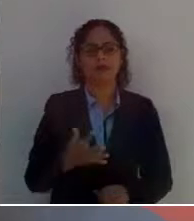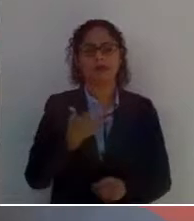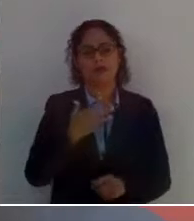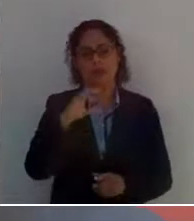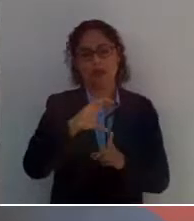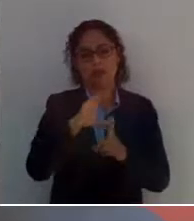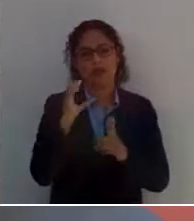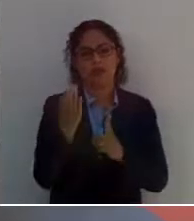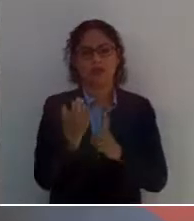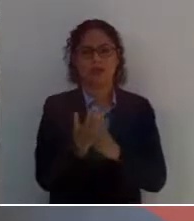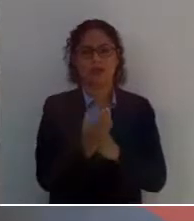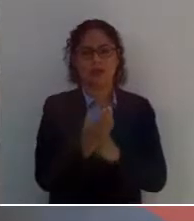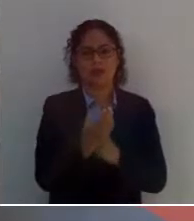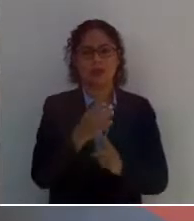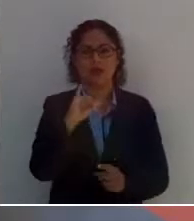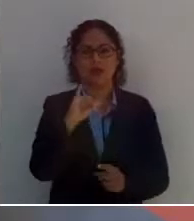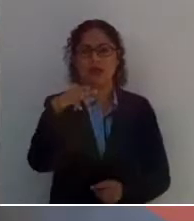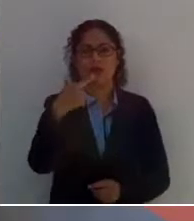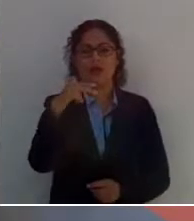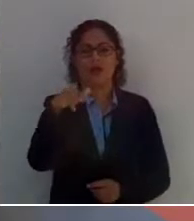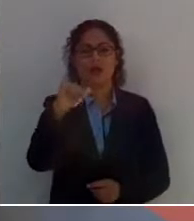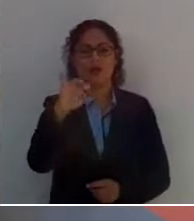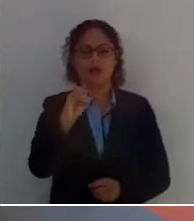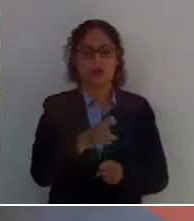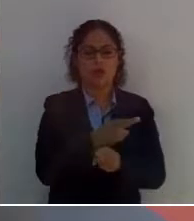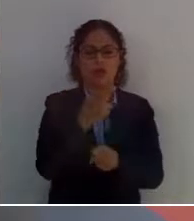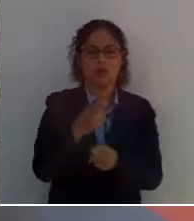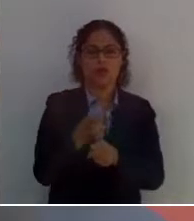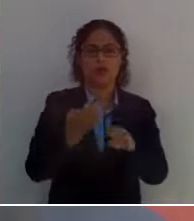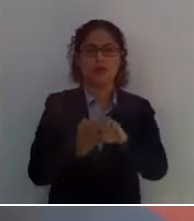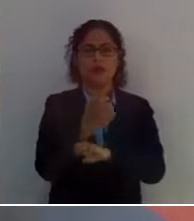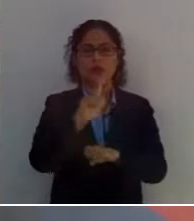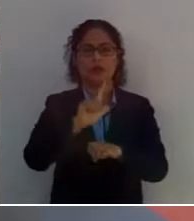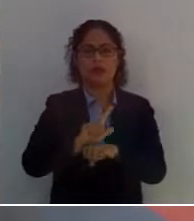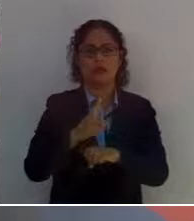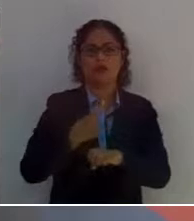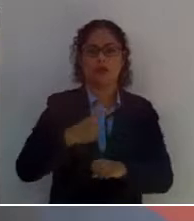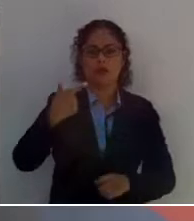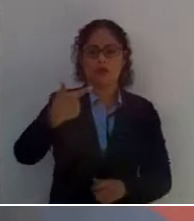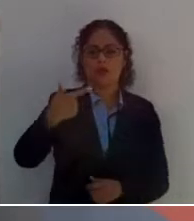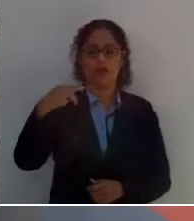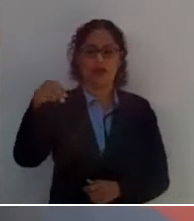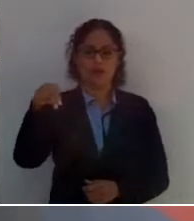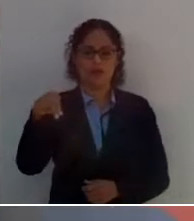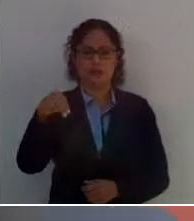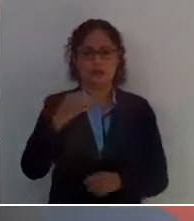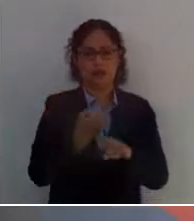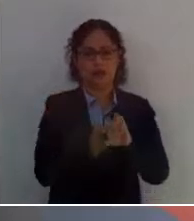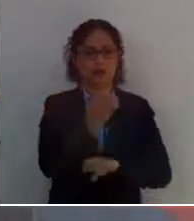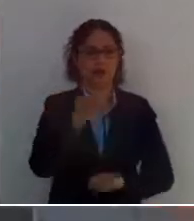Comisario Ignacio Murillo Rodríguez, coordinador estatal de la Guardia Nacional en el Estado de Michoacán.